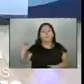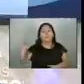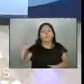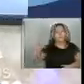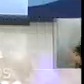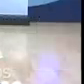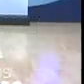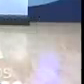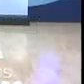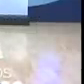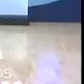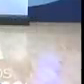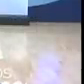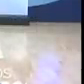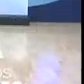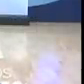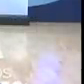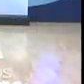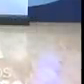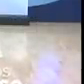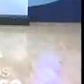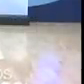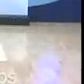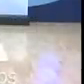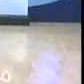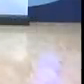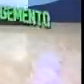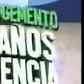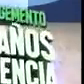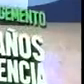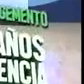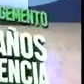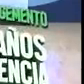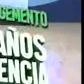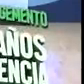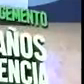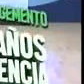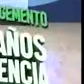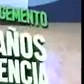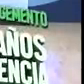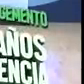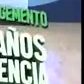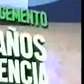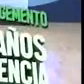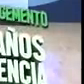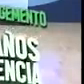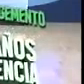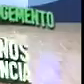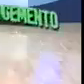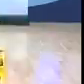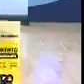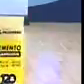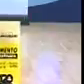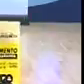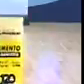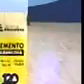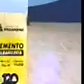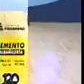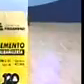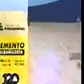Proba cementos progreso y comproba por qué un cemento de calidad te conviene más para tu construcción.